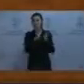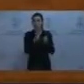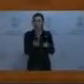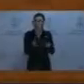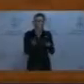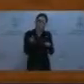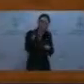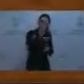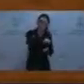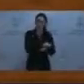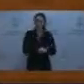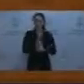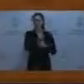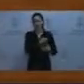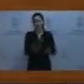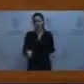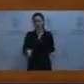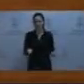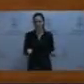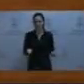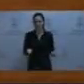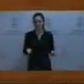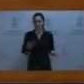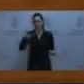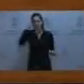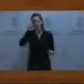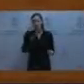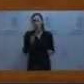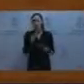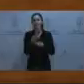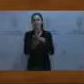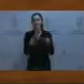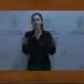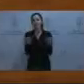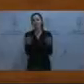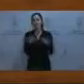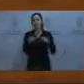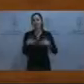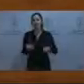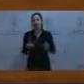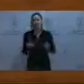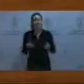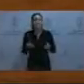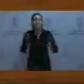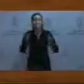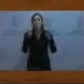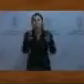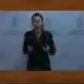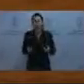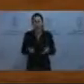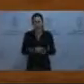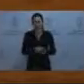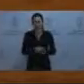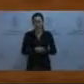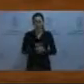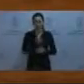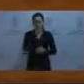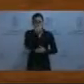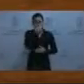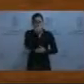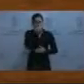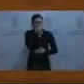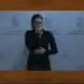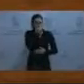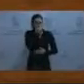estas instalaciones es, sin saber qué se quiere hacer con ellas, tampoco tiene ningún sentido. Por eso, lo que queremos pedirles